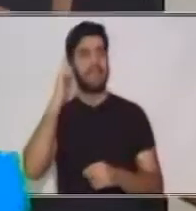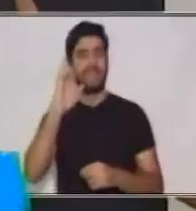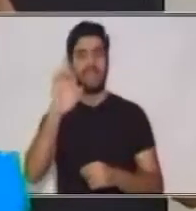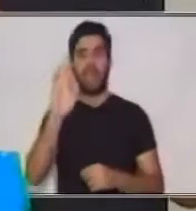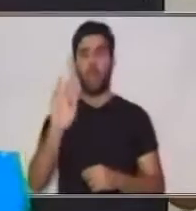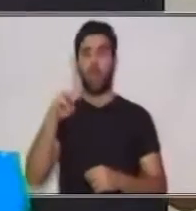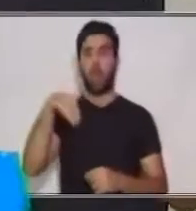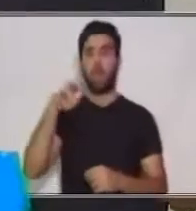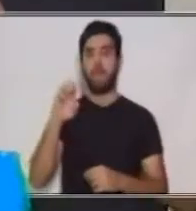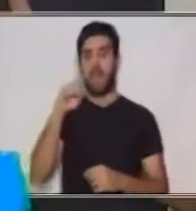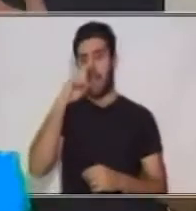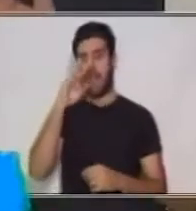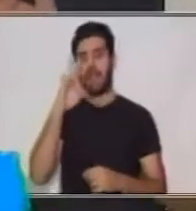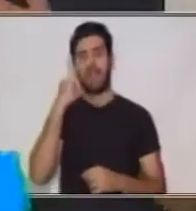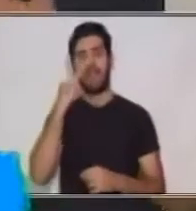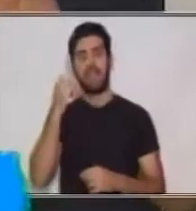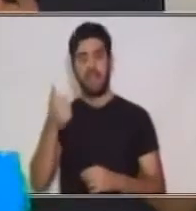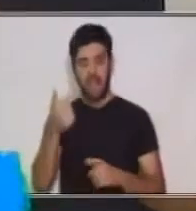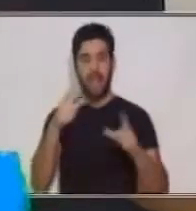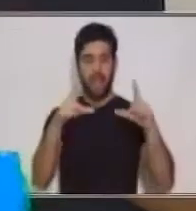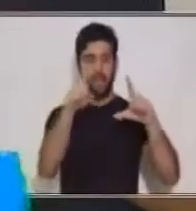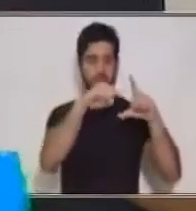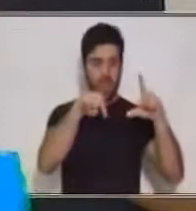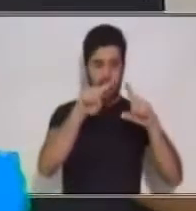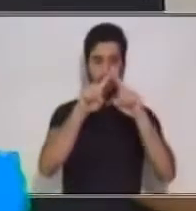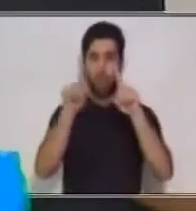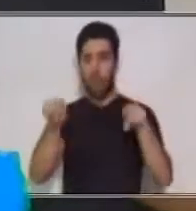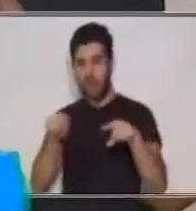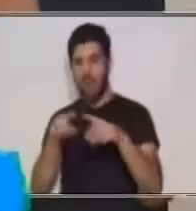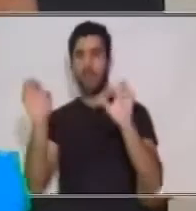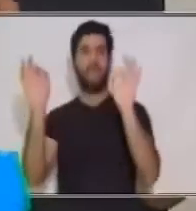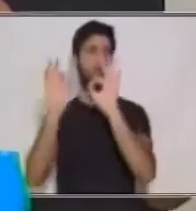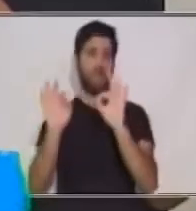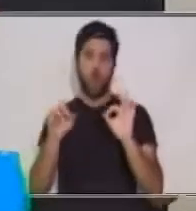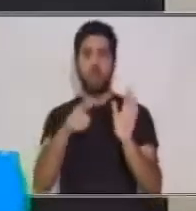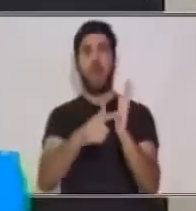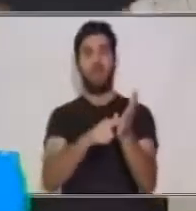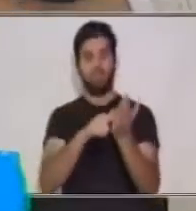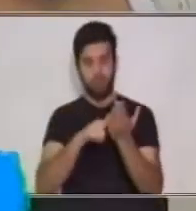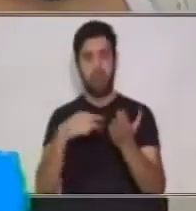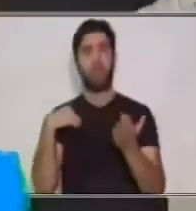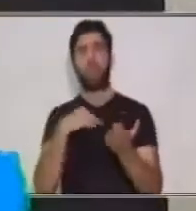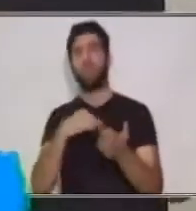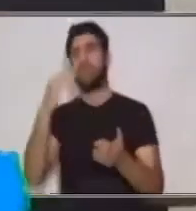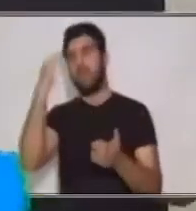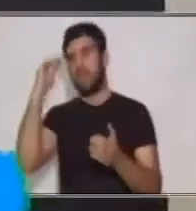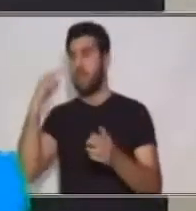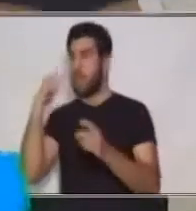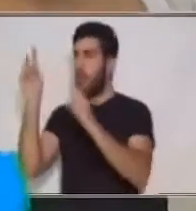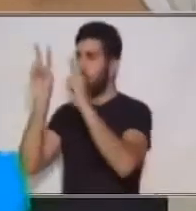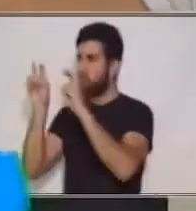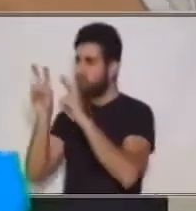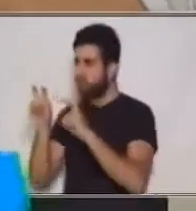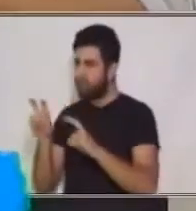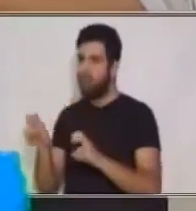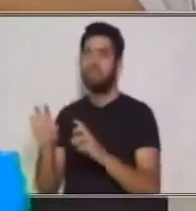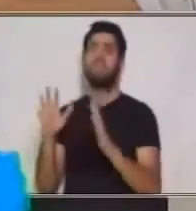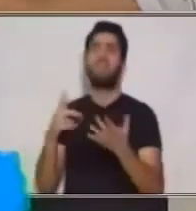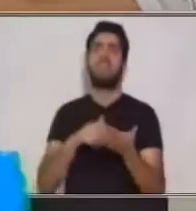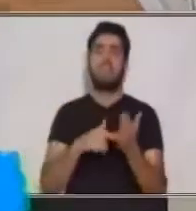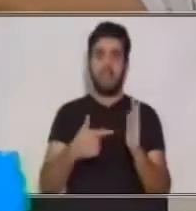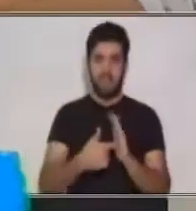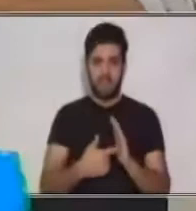que para resolver esto tenemos que considerar todos esos postulados y otros como el que vemos acá, donde